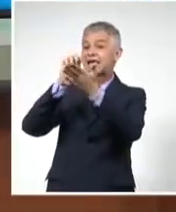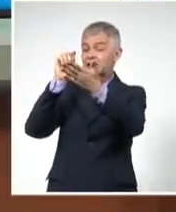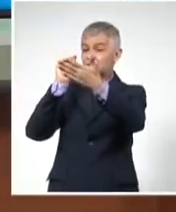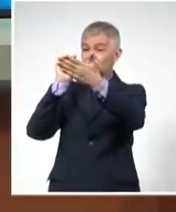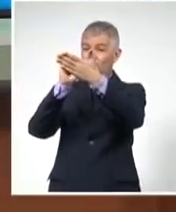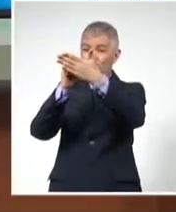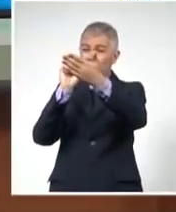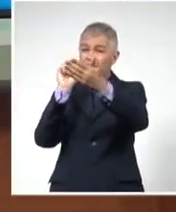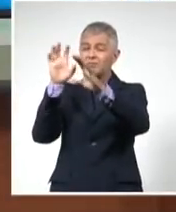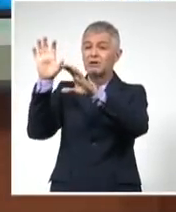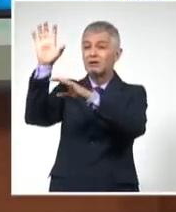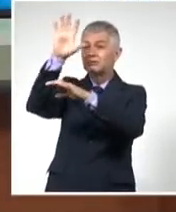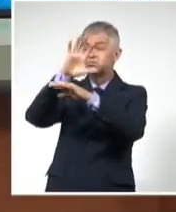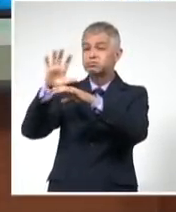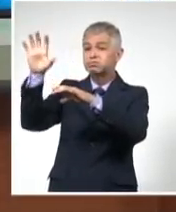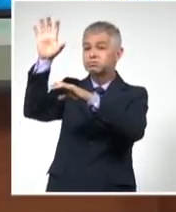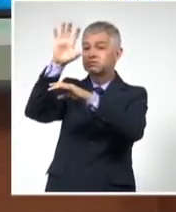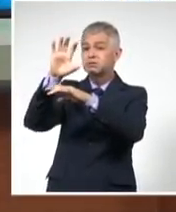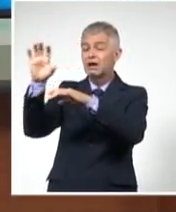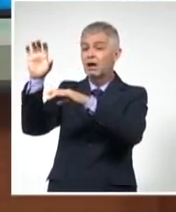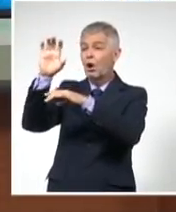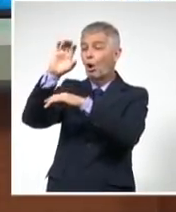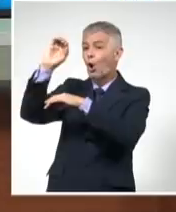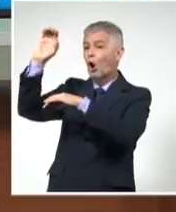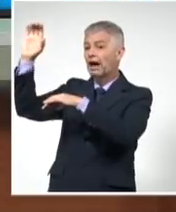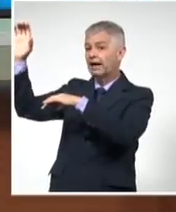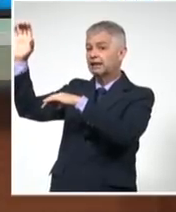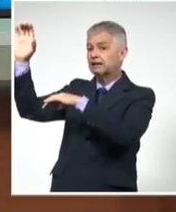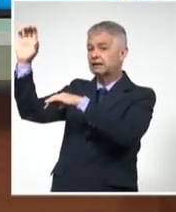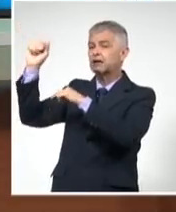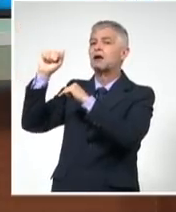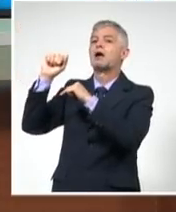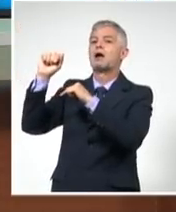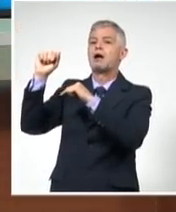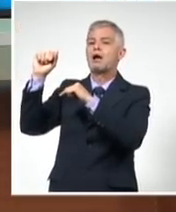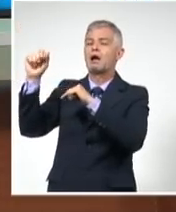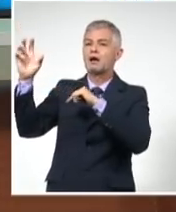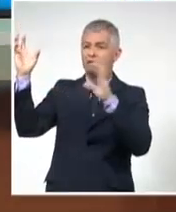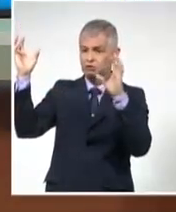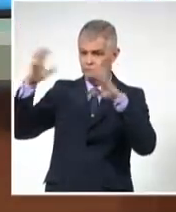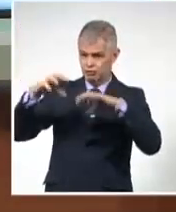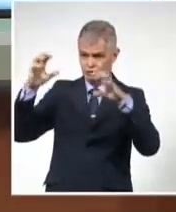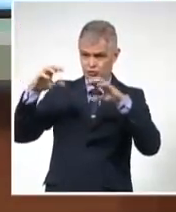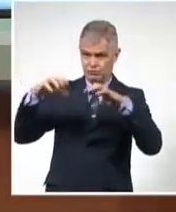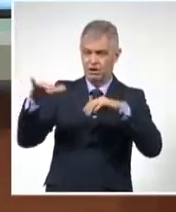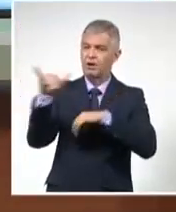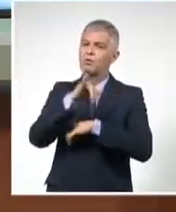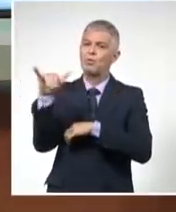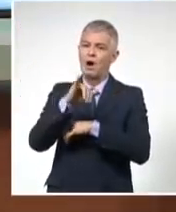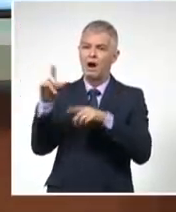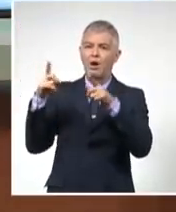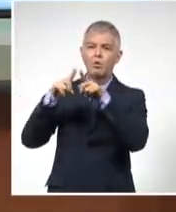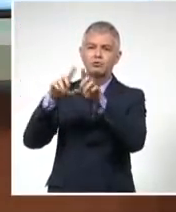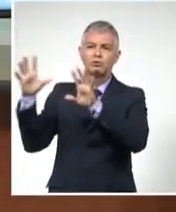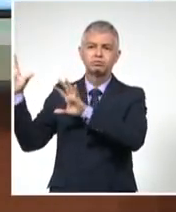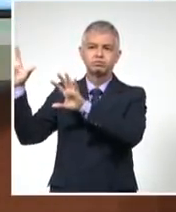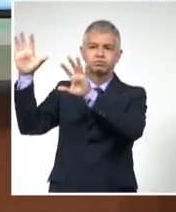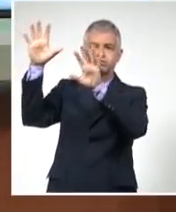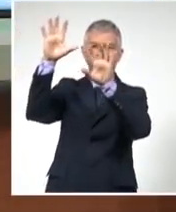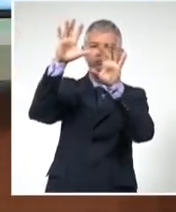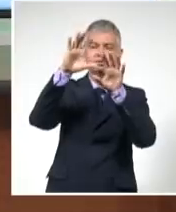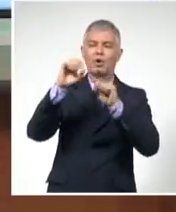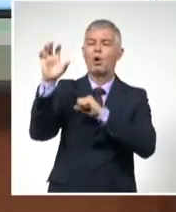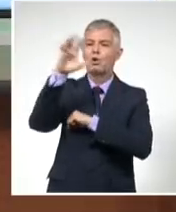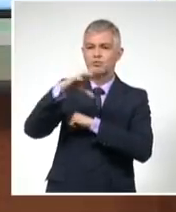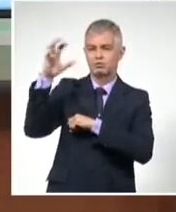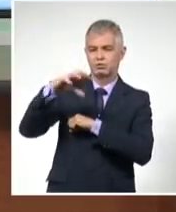tormenta tropical, se mueva hacia el oeste, las bandas de alimentación también vayan hacia el oeste. Por esa razón es que este